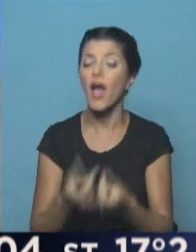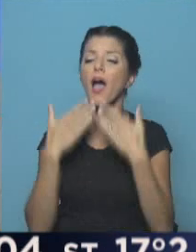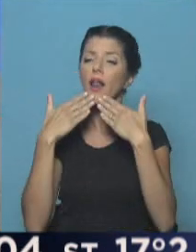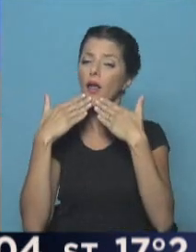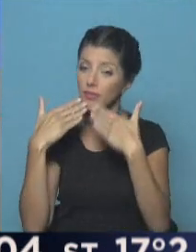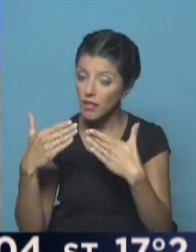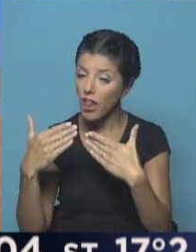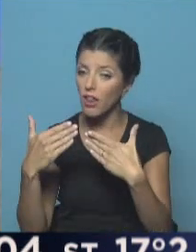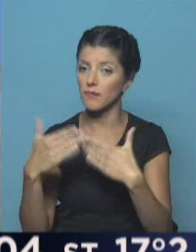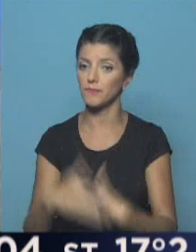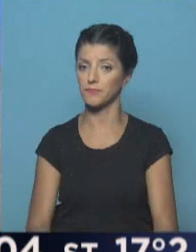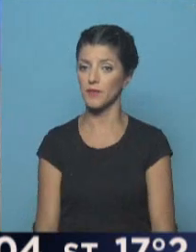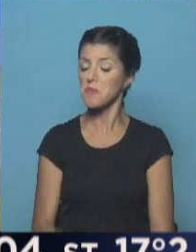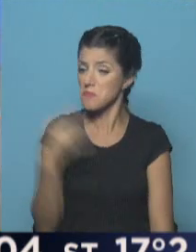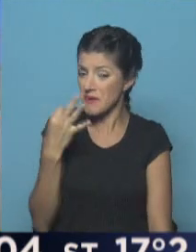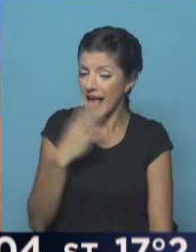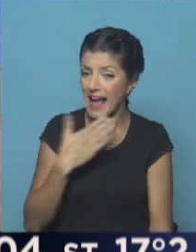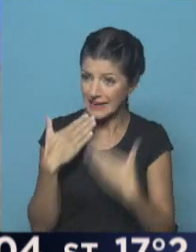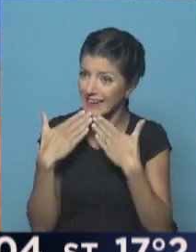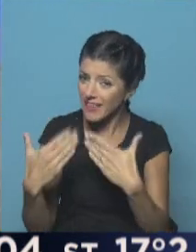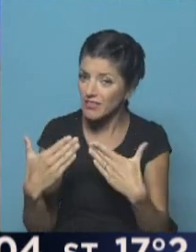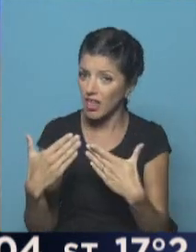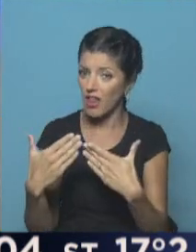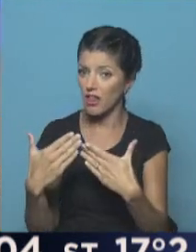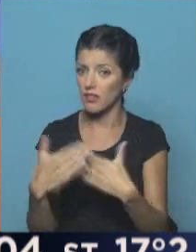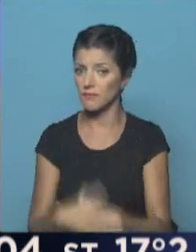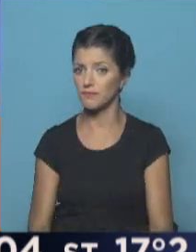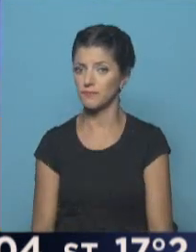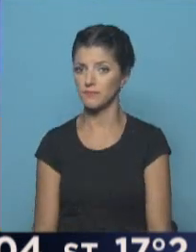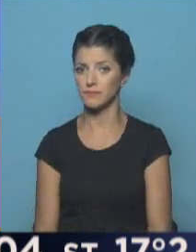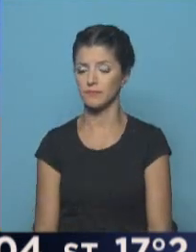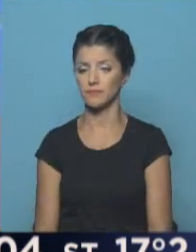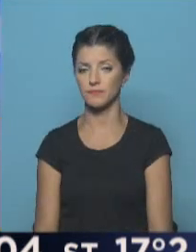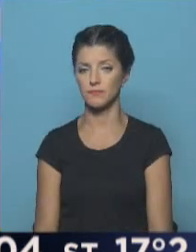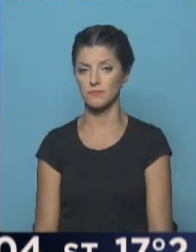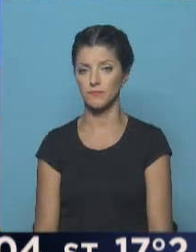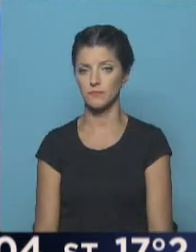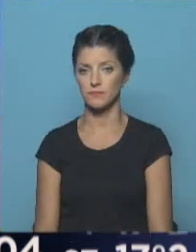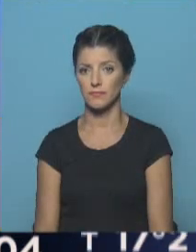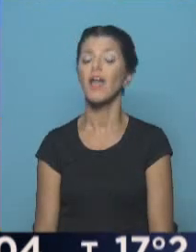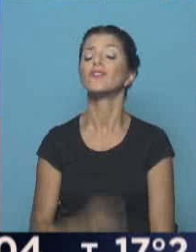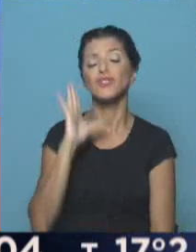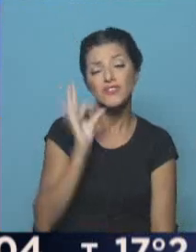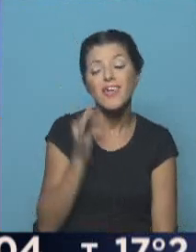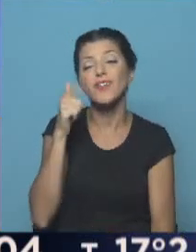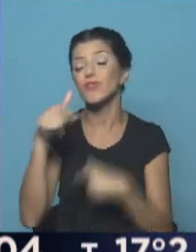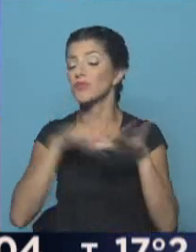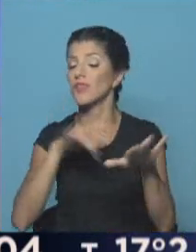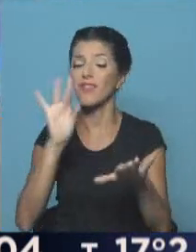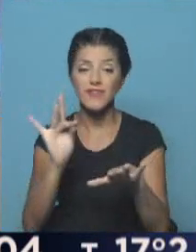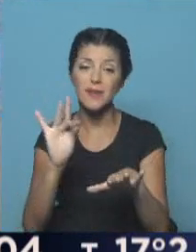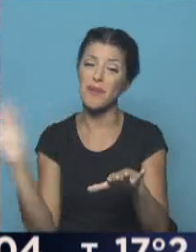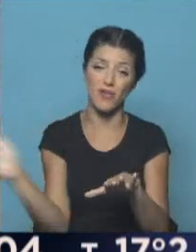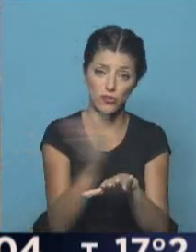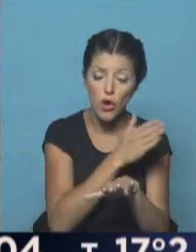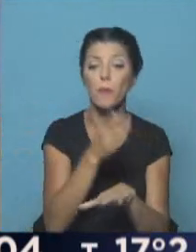gracias de todo corazón. Sé que es un momento también difícil para todos, porque siempre es bueno